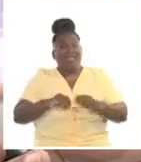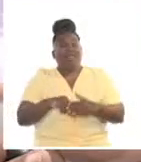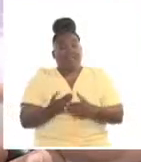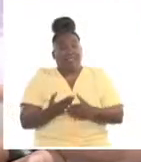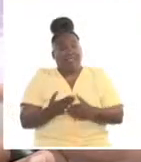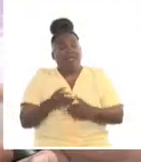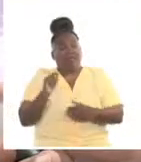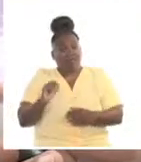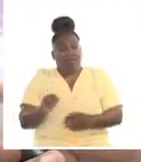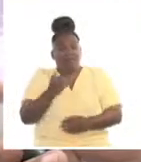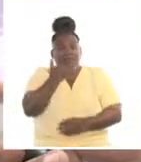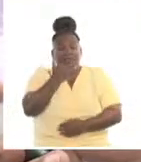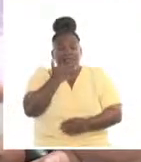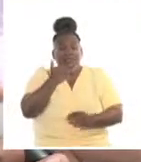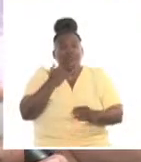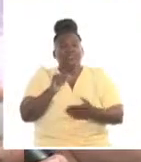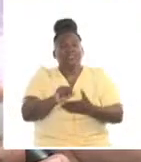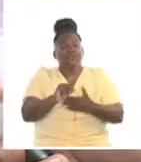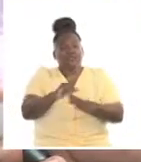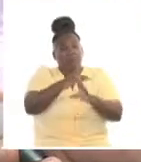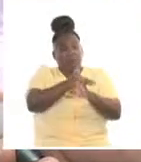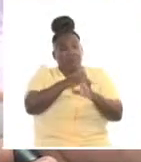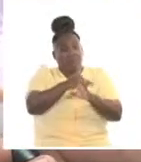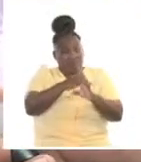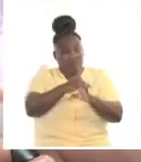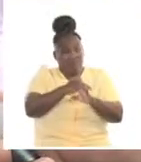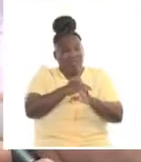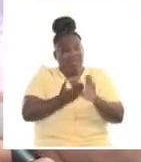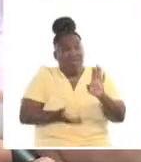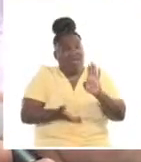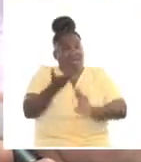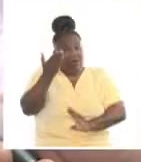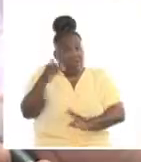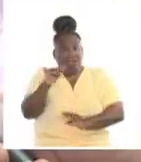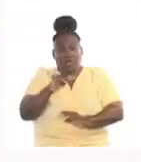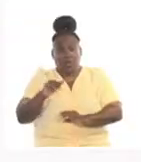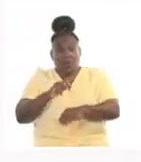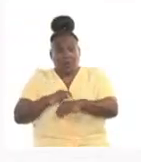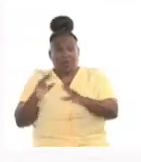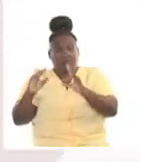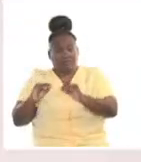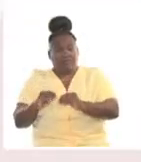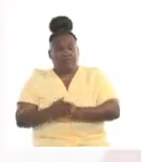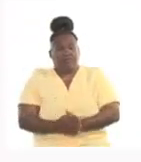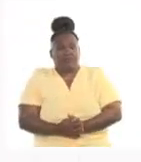el servicio, la afectación al mediodía va a ser elevada y también lo va a ser así en el horario de máxima demanda.